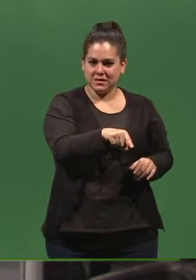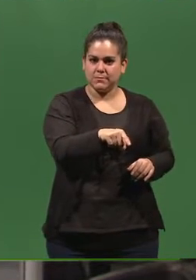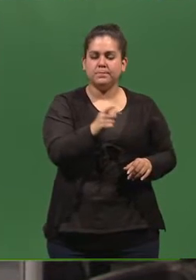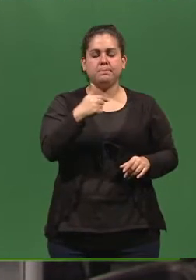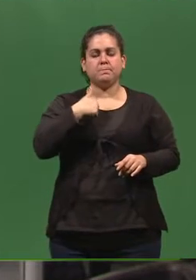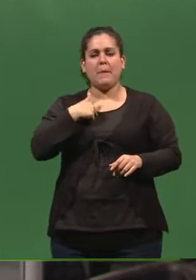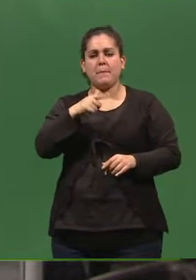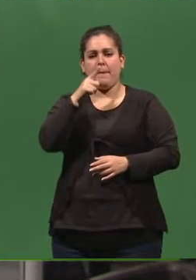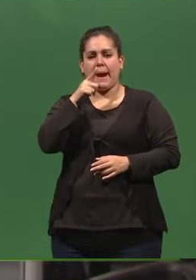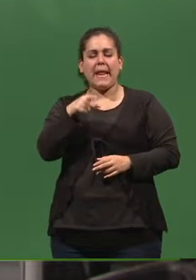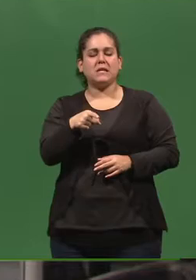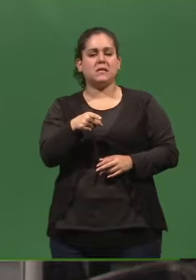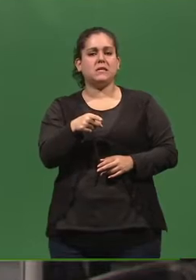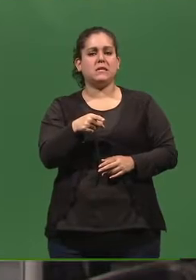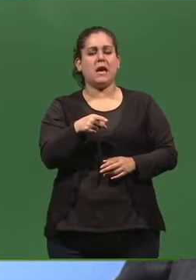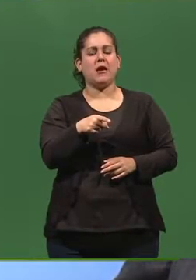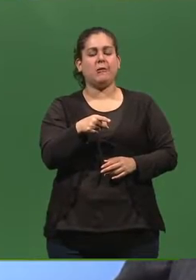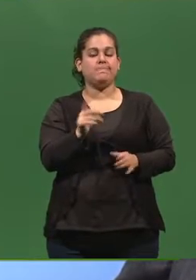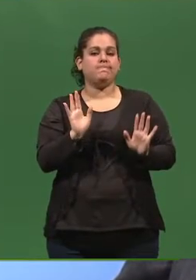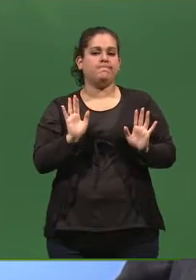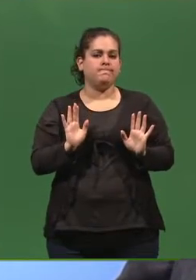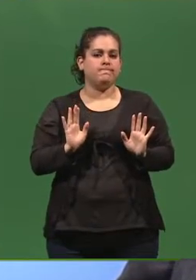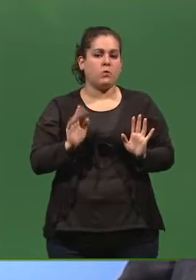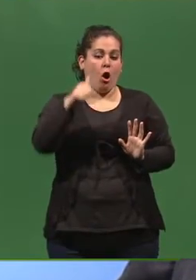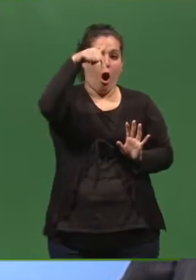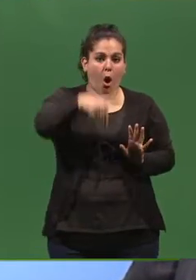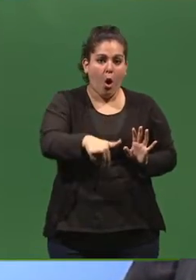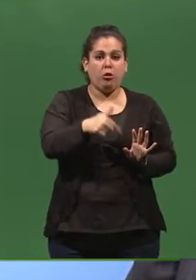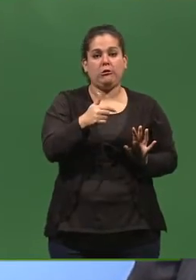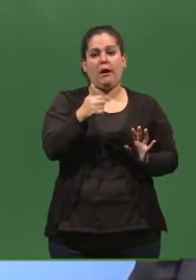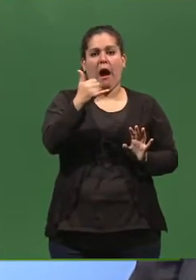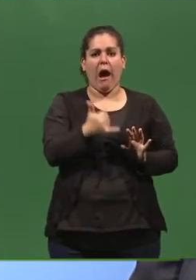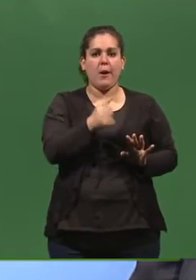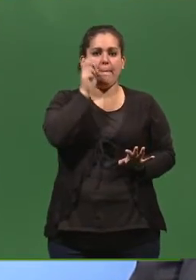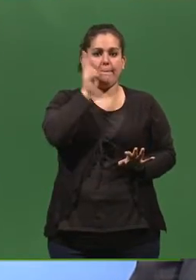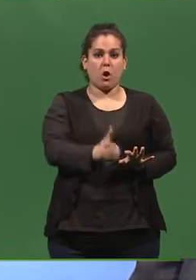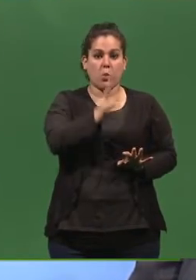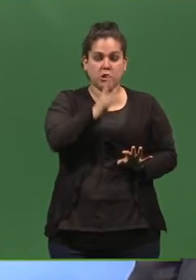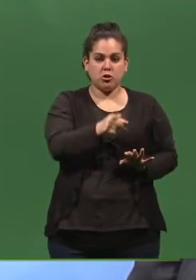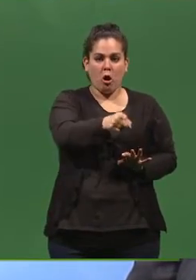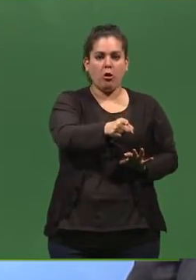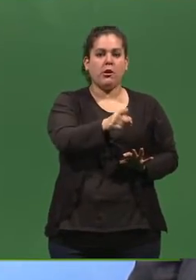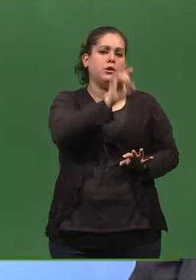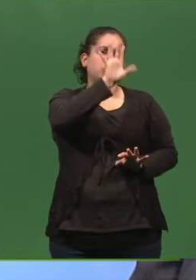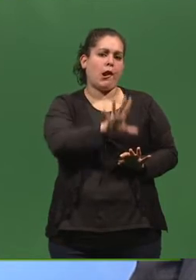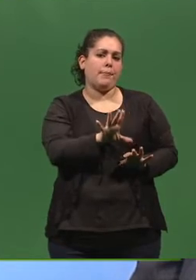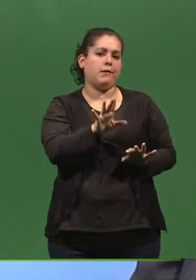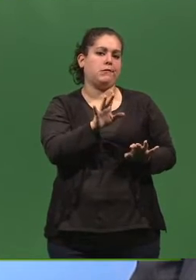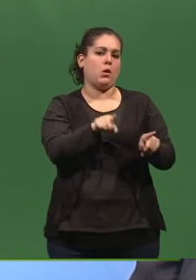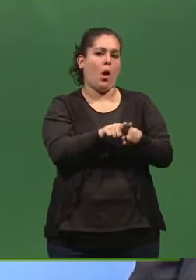mí que la cuestión, al ser, hoy al tener una prohibición tan importante, y no solo en la